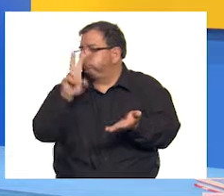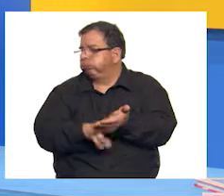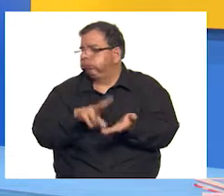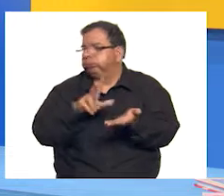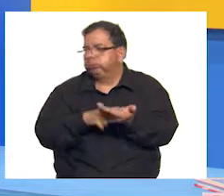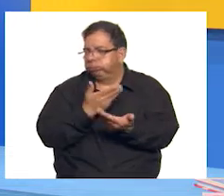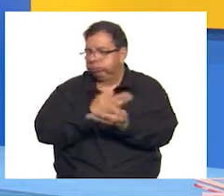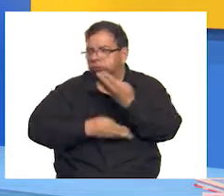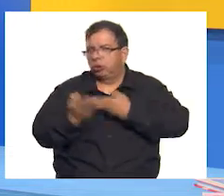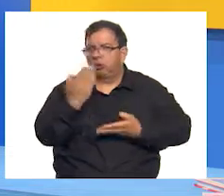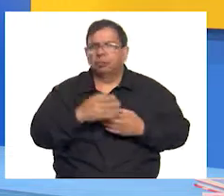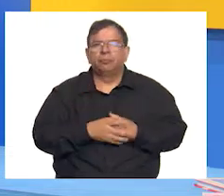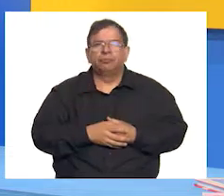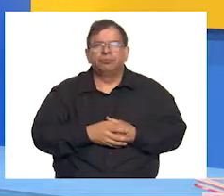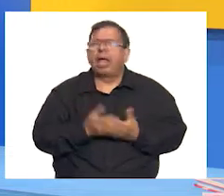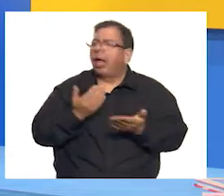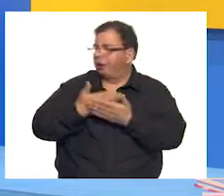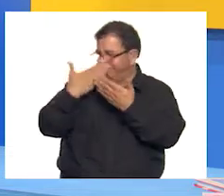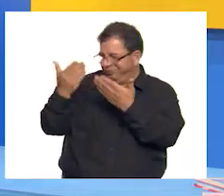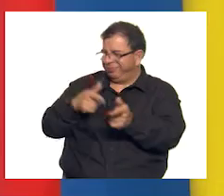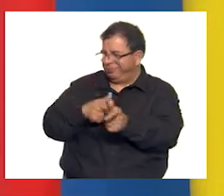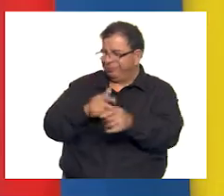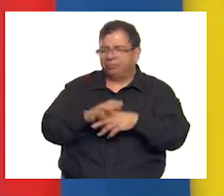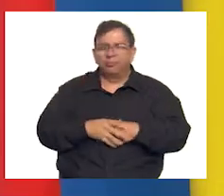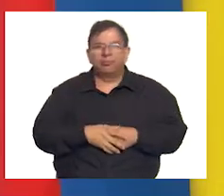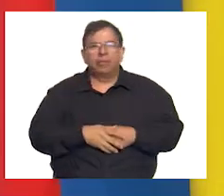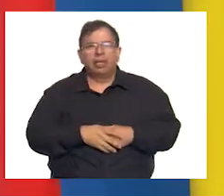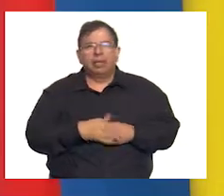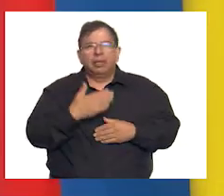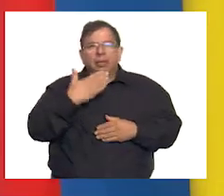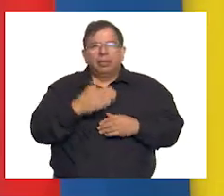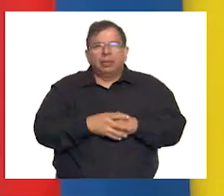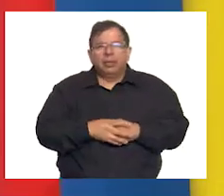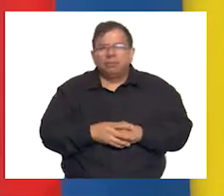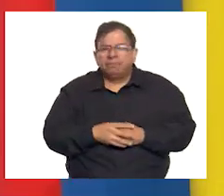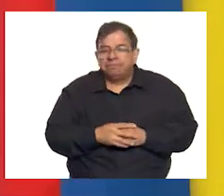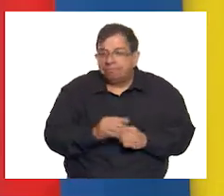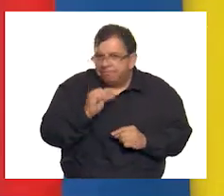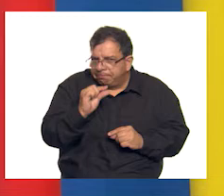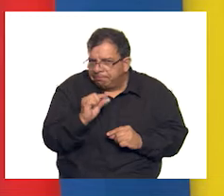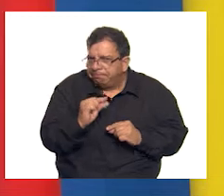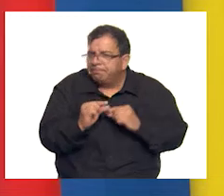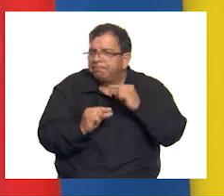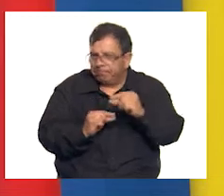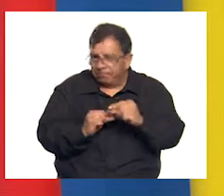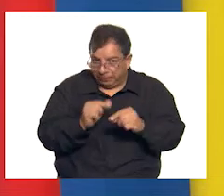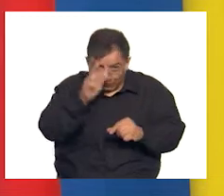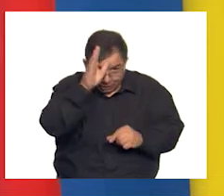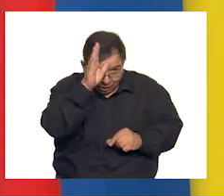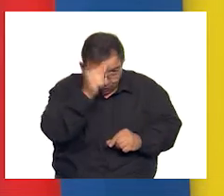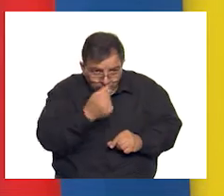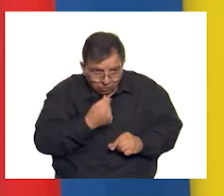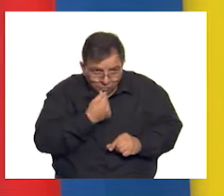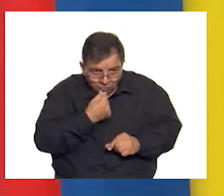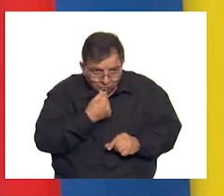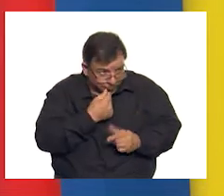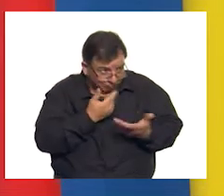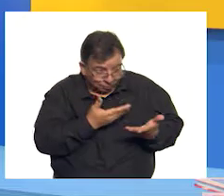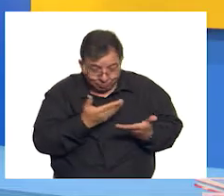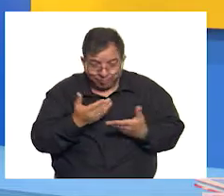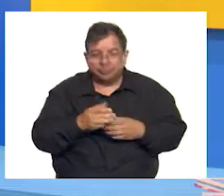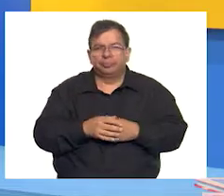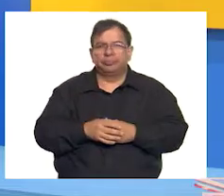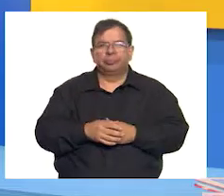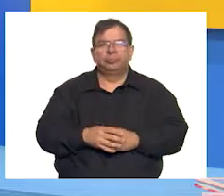todos. Ahora sí, continúa, María, por favor. Muy bien, pues entonces iré paso por paso. ¿Están de acuerdo, niñas y niños, Gaby?